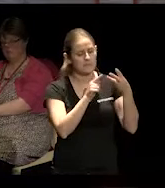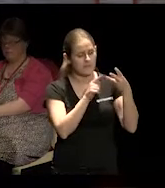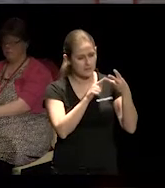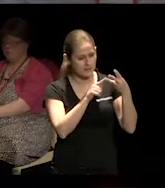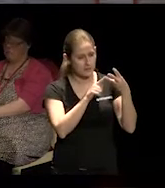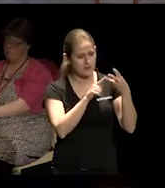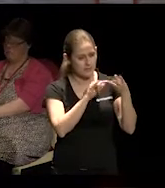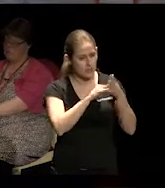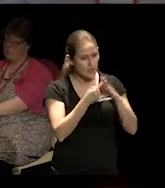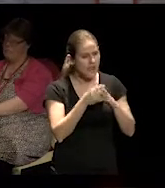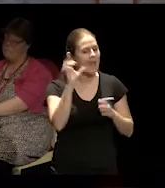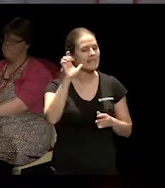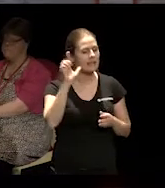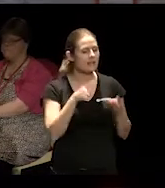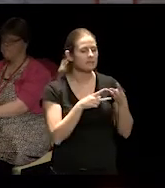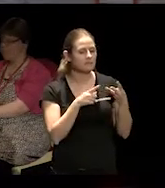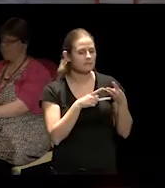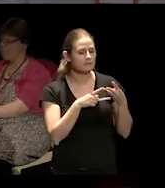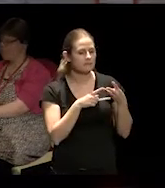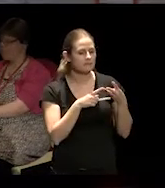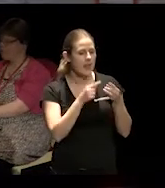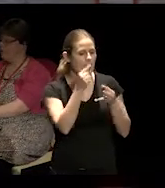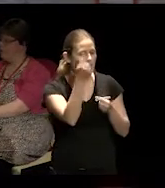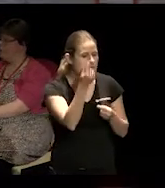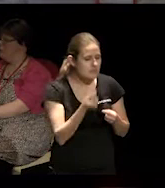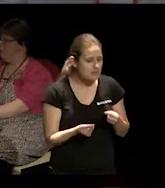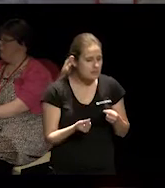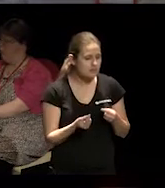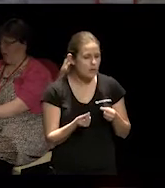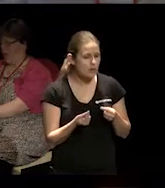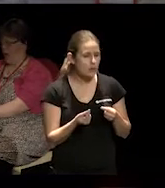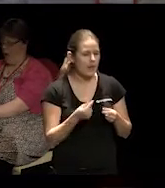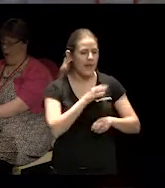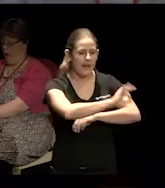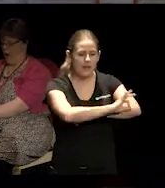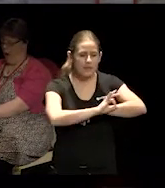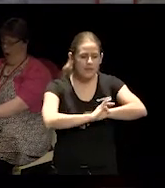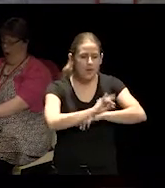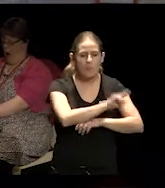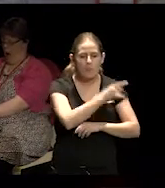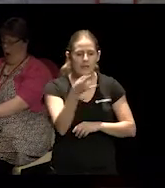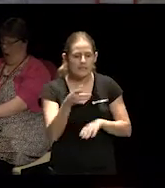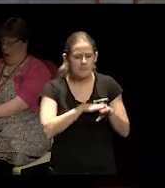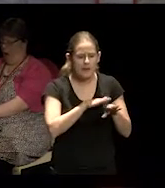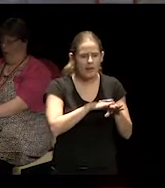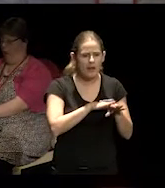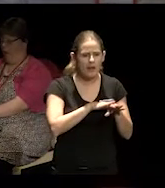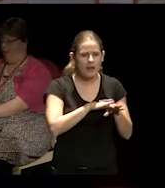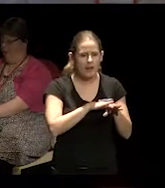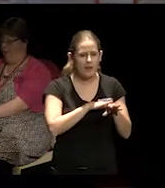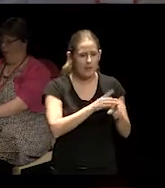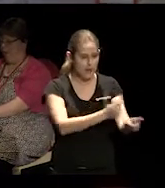Skinca, el diseño de una especie de lo que se denomina un ejercicio puente entre la parte de gimnasia consciente y la parte